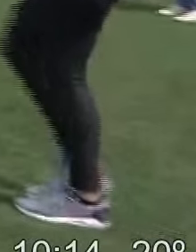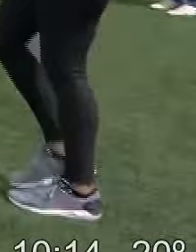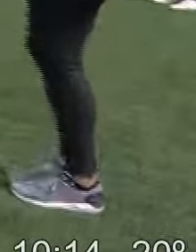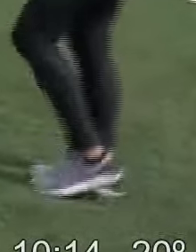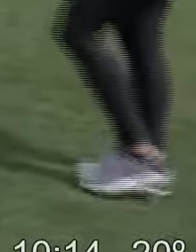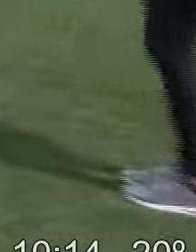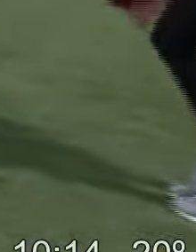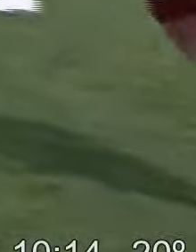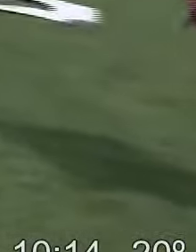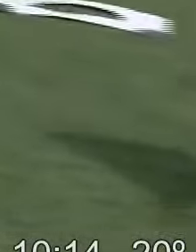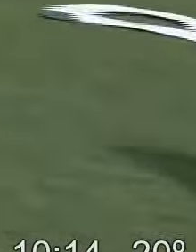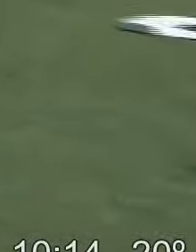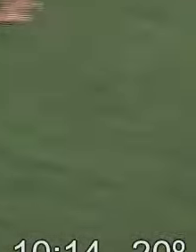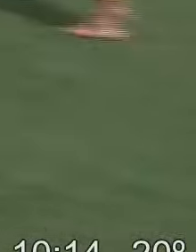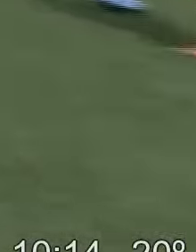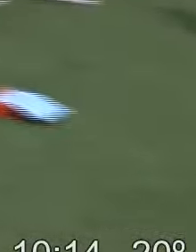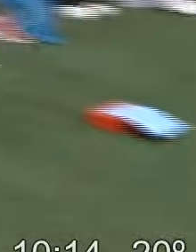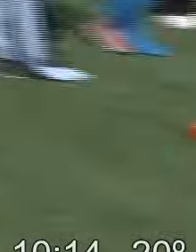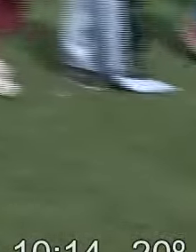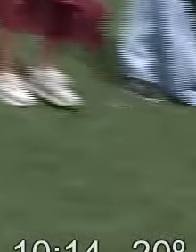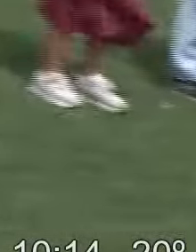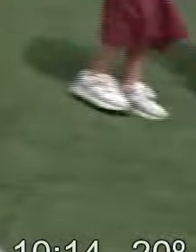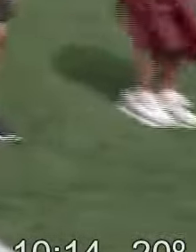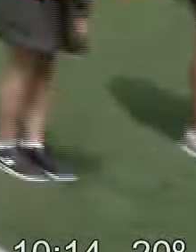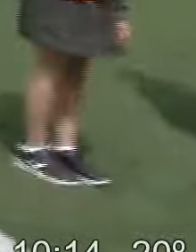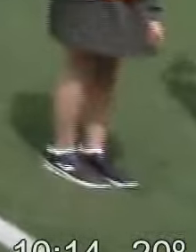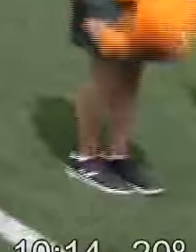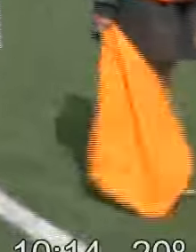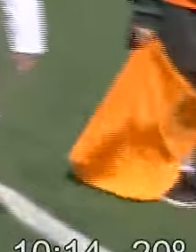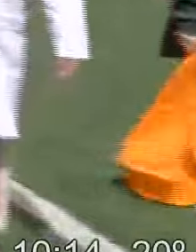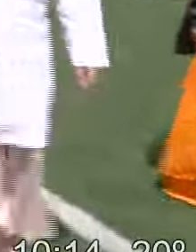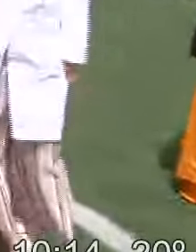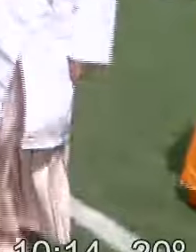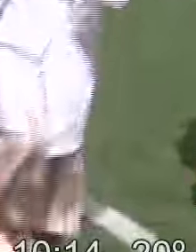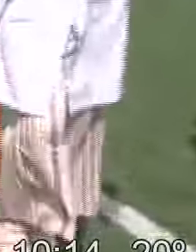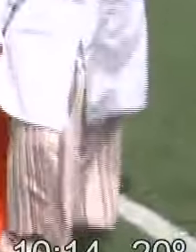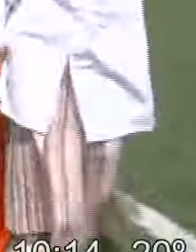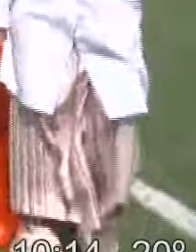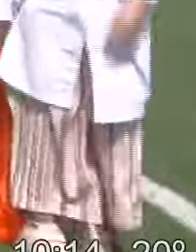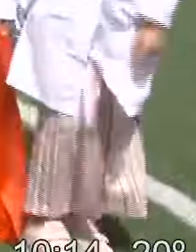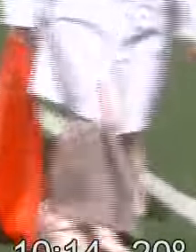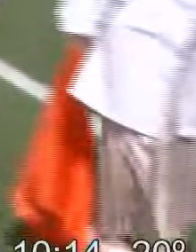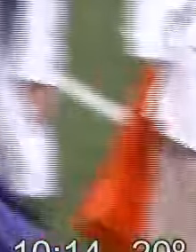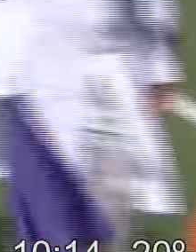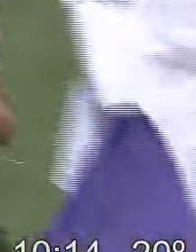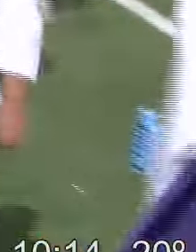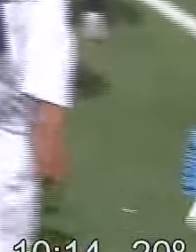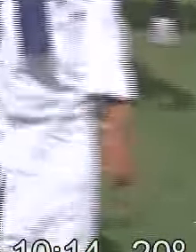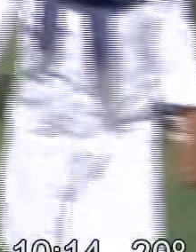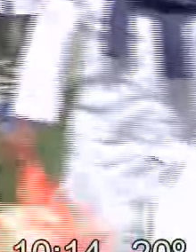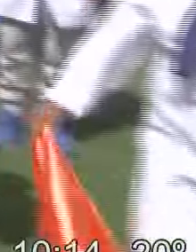hundiéndose allí en la Bahía tres cu dos tres cu dos